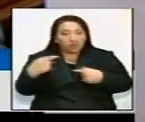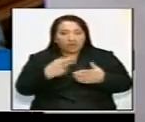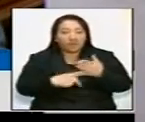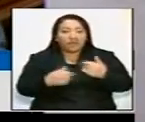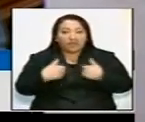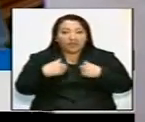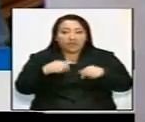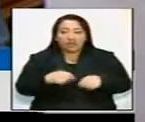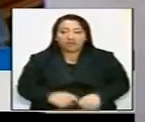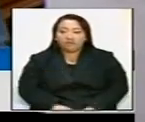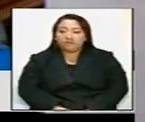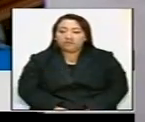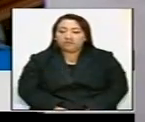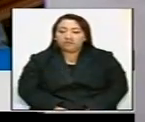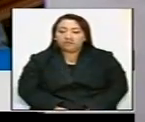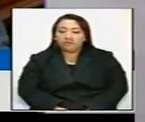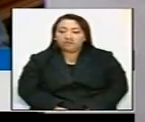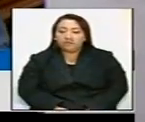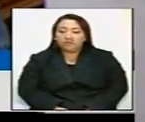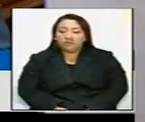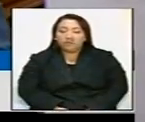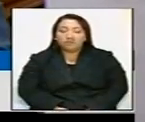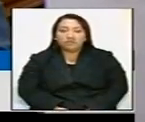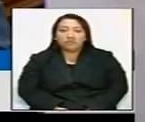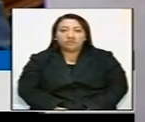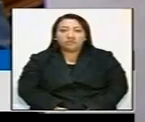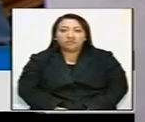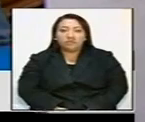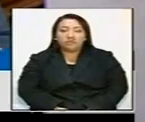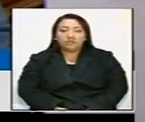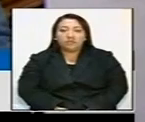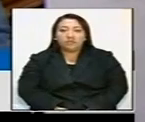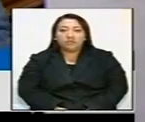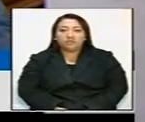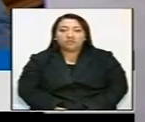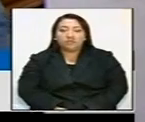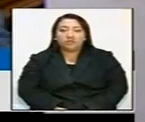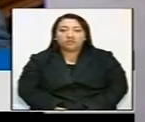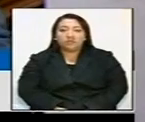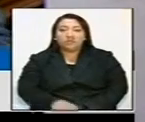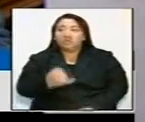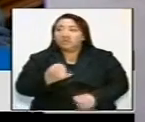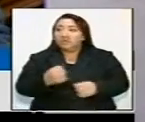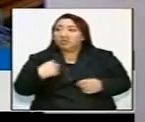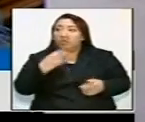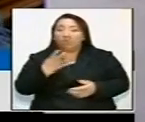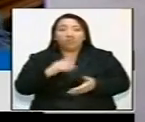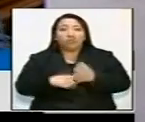tienen estas. Y finalmente quiero terminar con el cuarto punto,